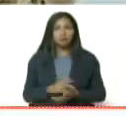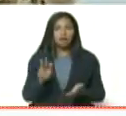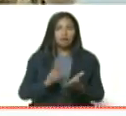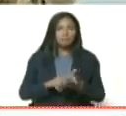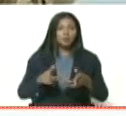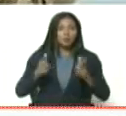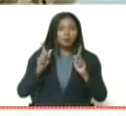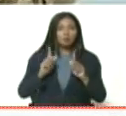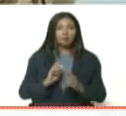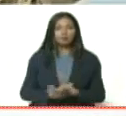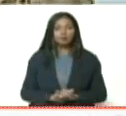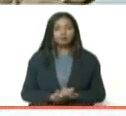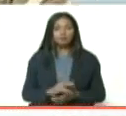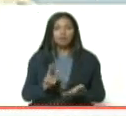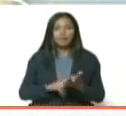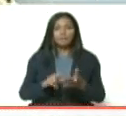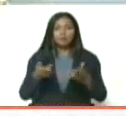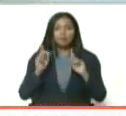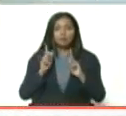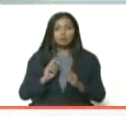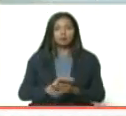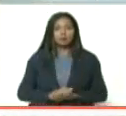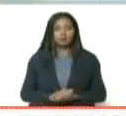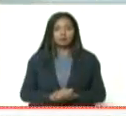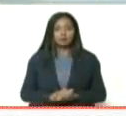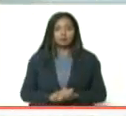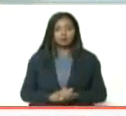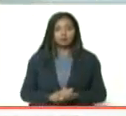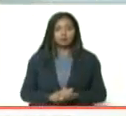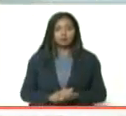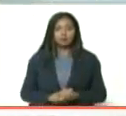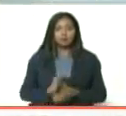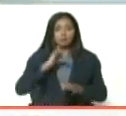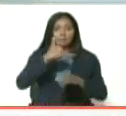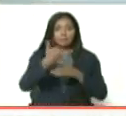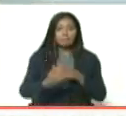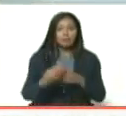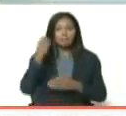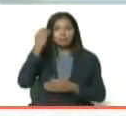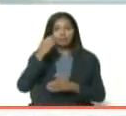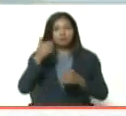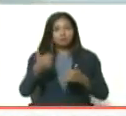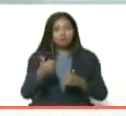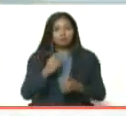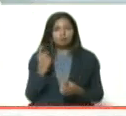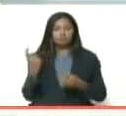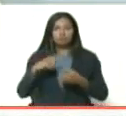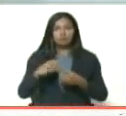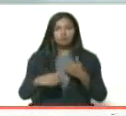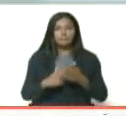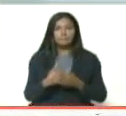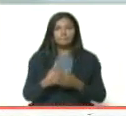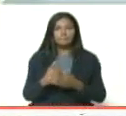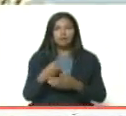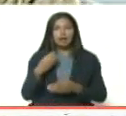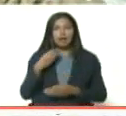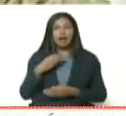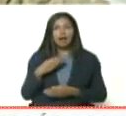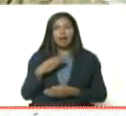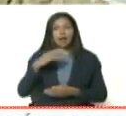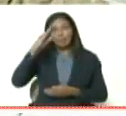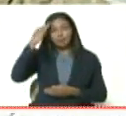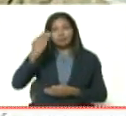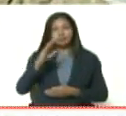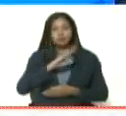Aprobado. Aprobado, ministro. Plan bien pensado. Donde está incorporada la Milicia Nacional Bolivariana. El